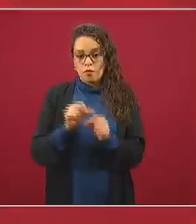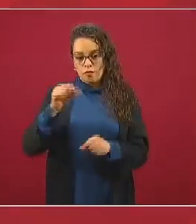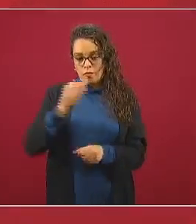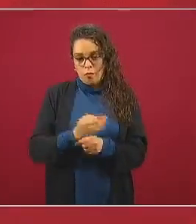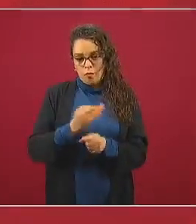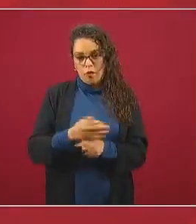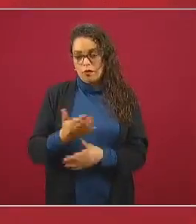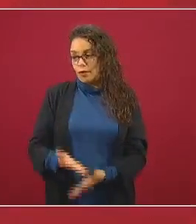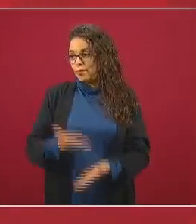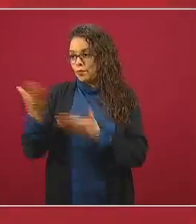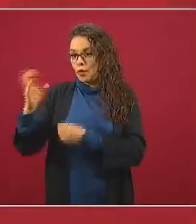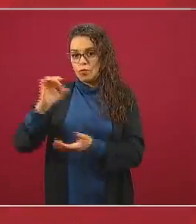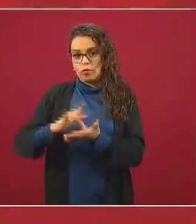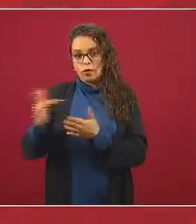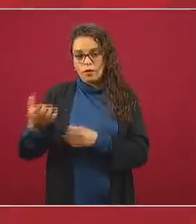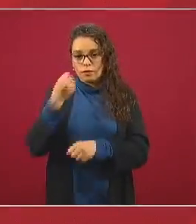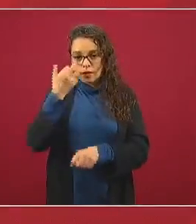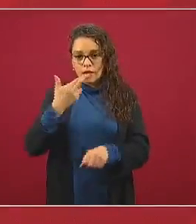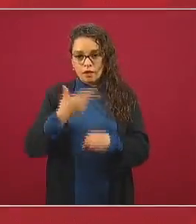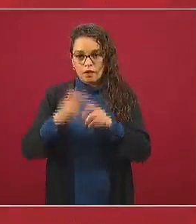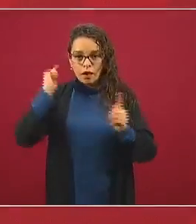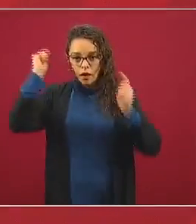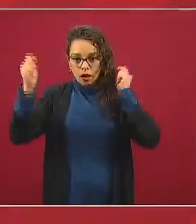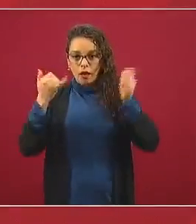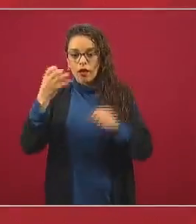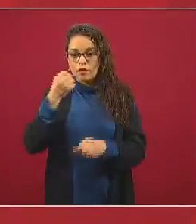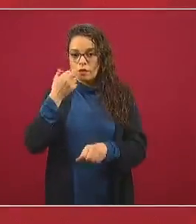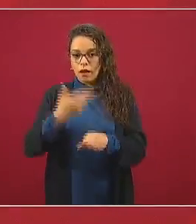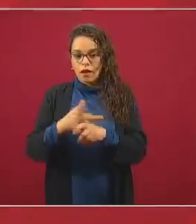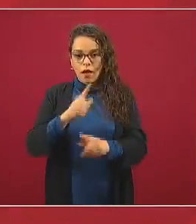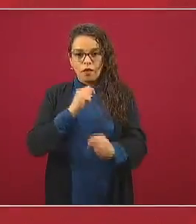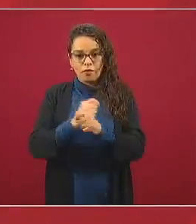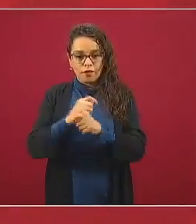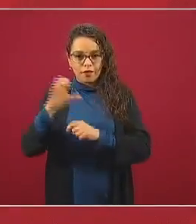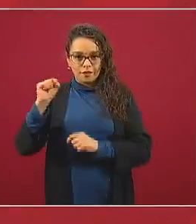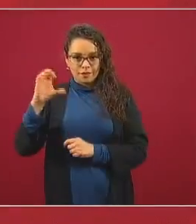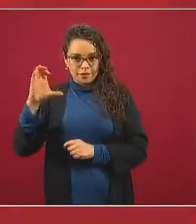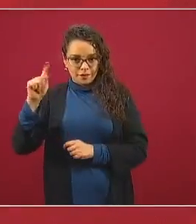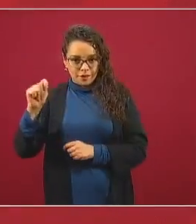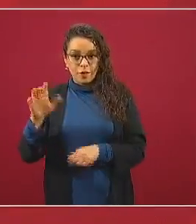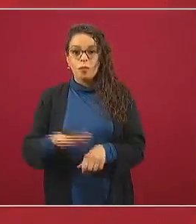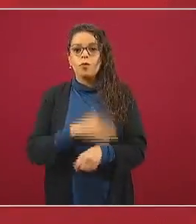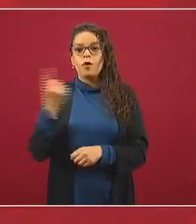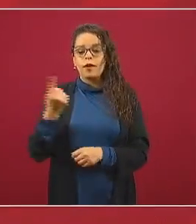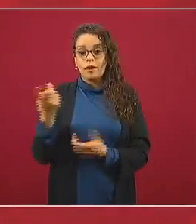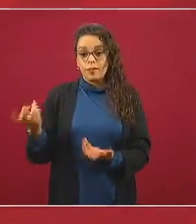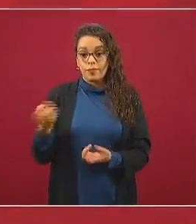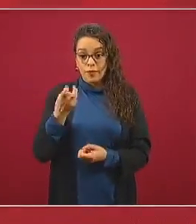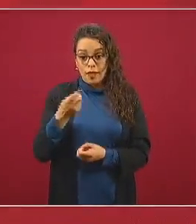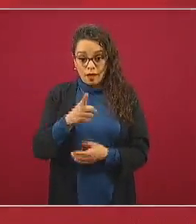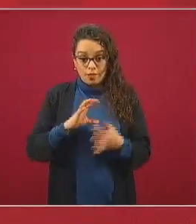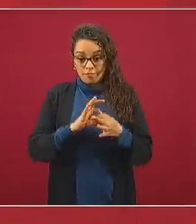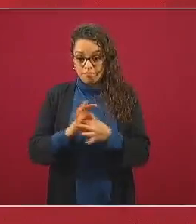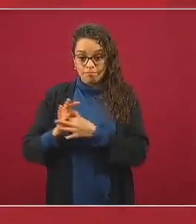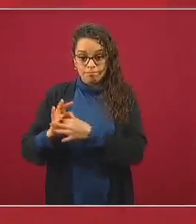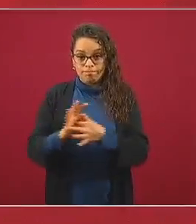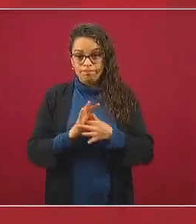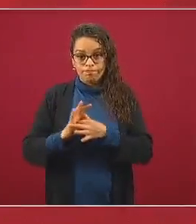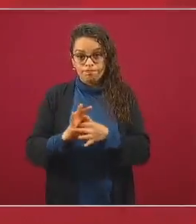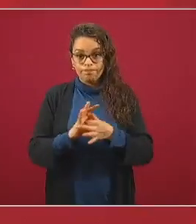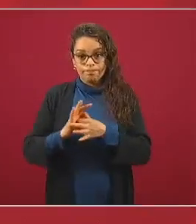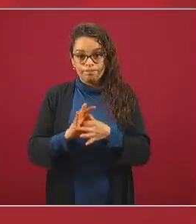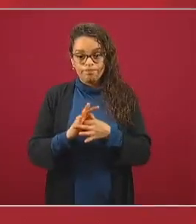Turismo, también al secretario de Transportes, que hoy no está aquí, de Comunicaciones y Transportes, porque este trabajo coordinado nos ha dado